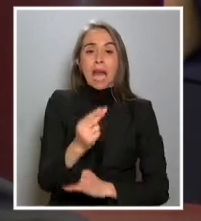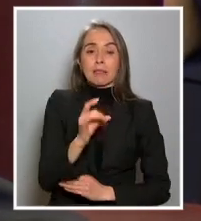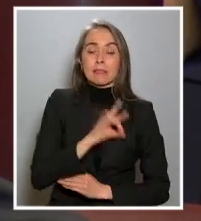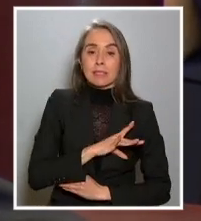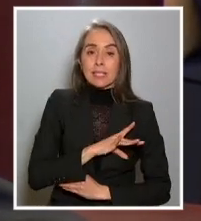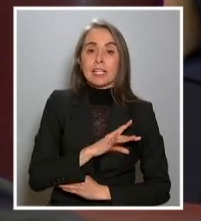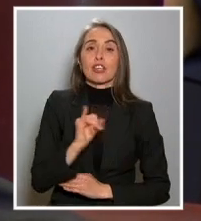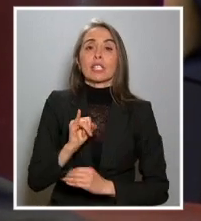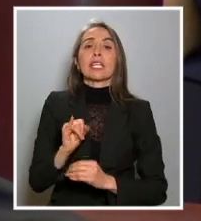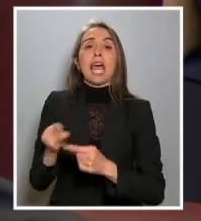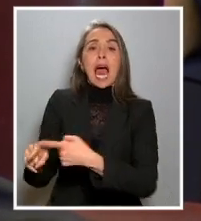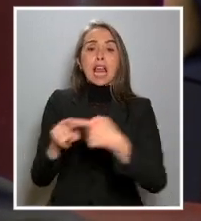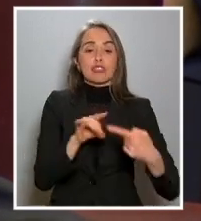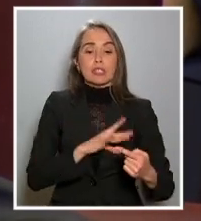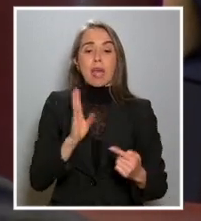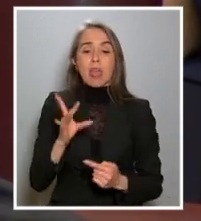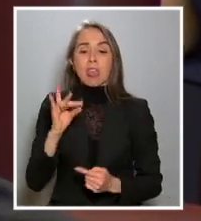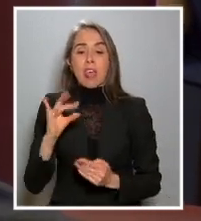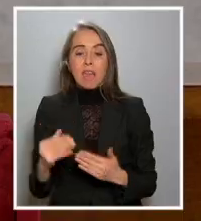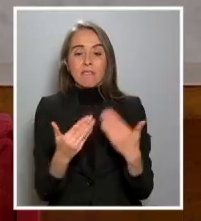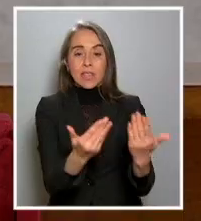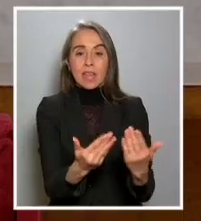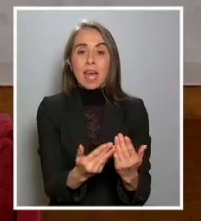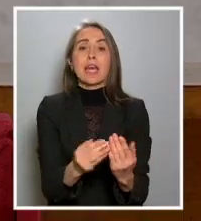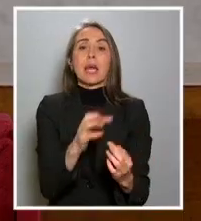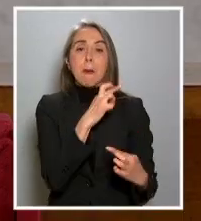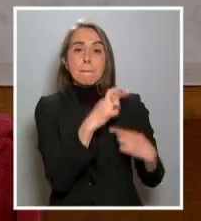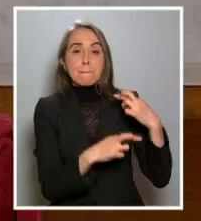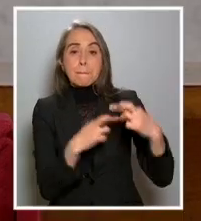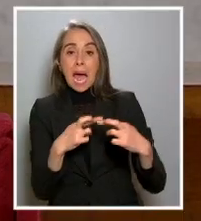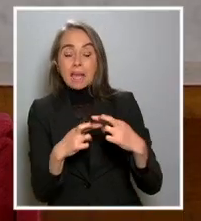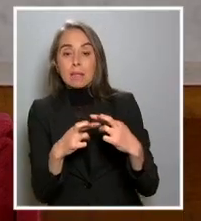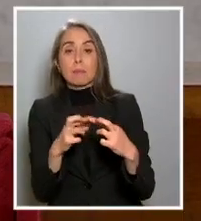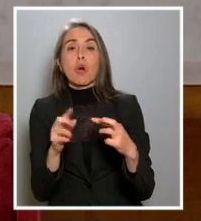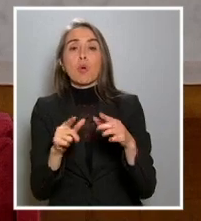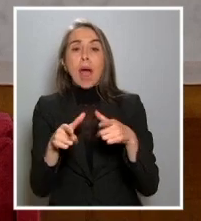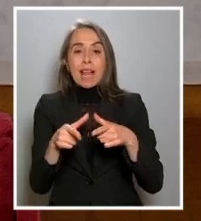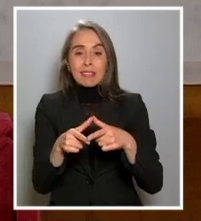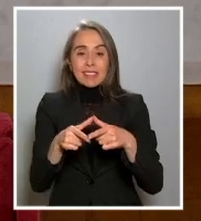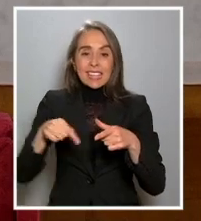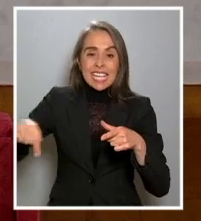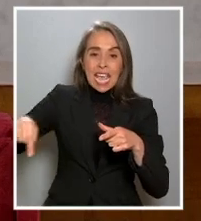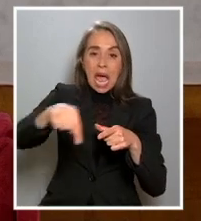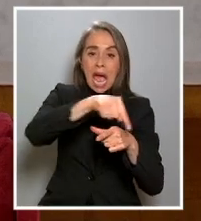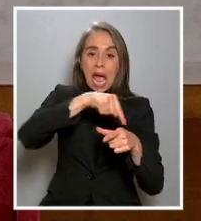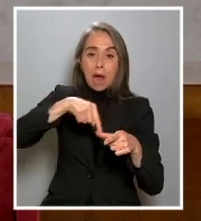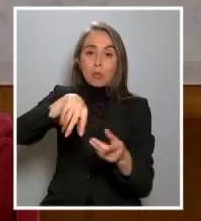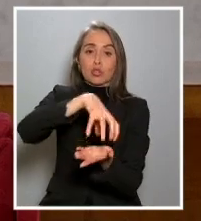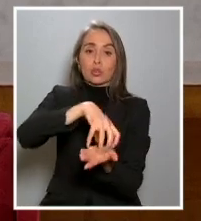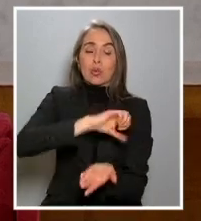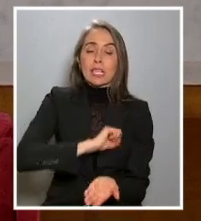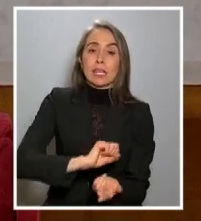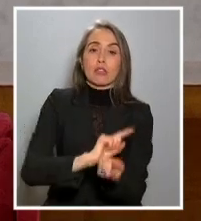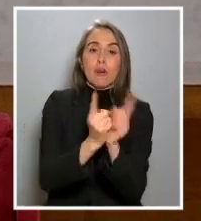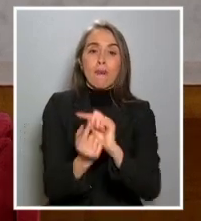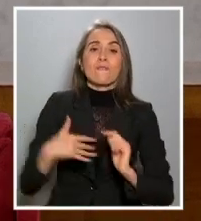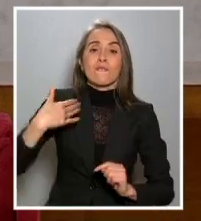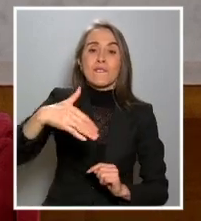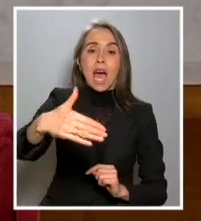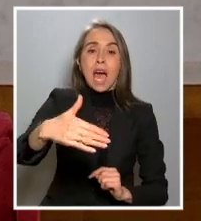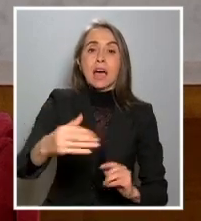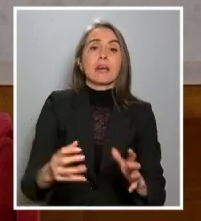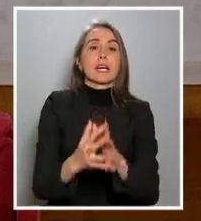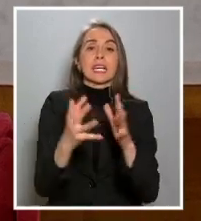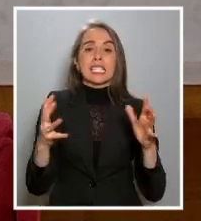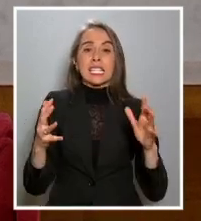y a la sociedad chilena. Ese triángulo patrimonial de la ciudad de Santiago se va a convertir en un